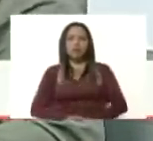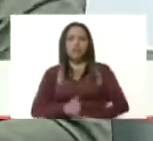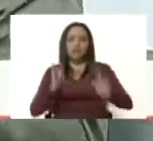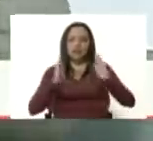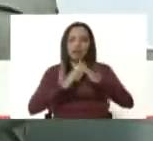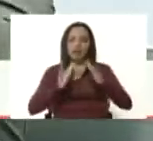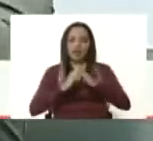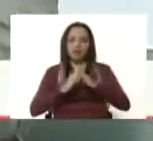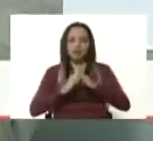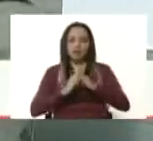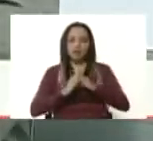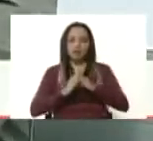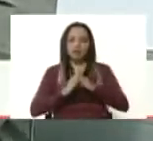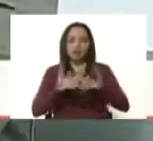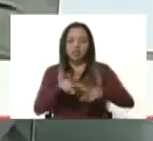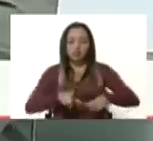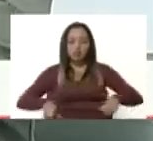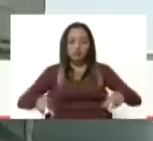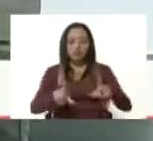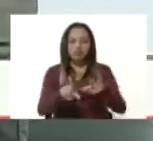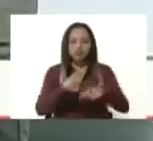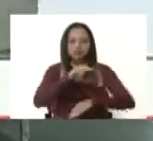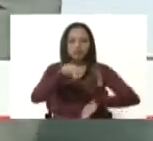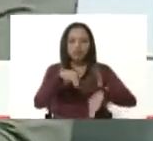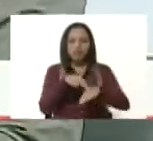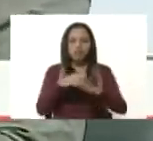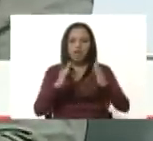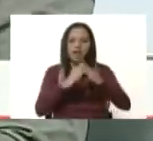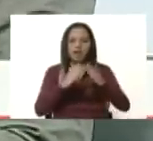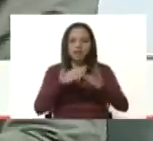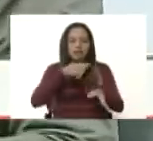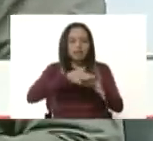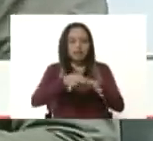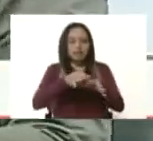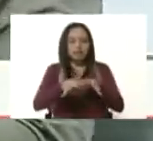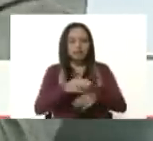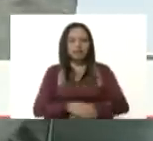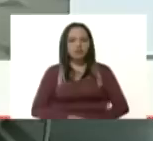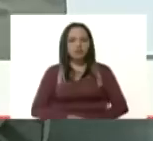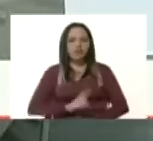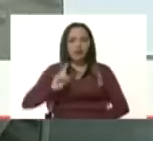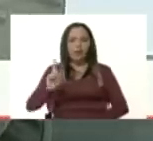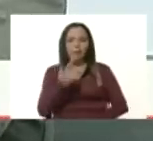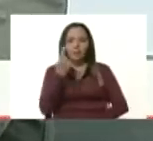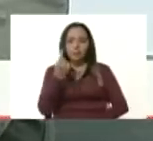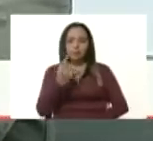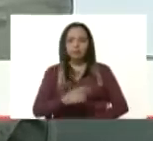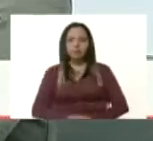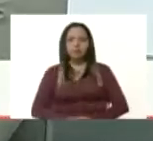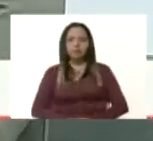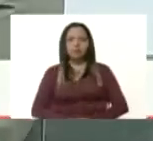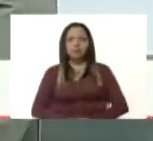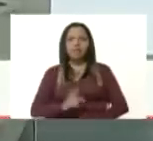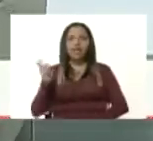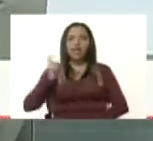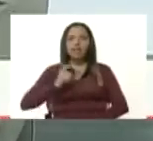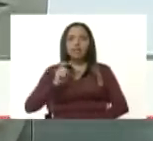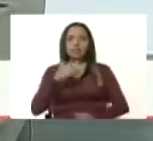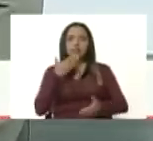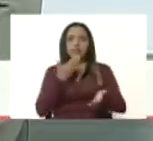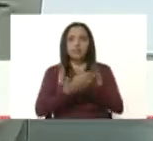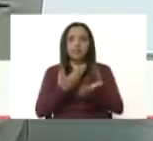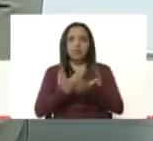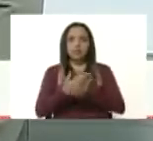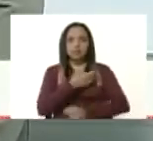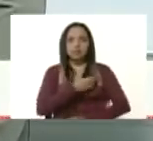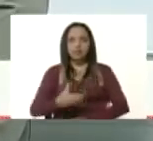la Superintendencia Nacional de Criptoactivos, la Casa del Petro. En primer lugar, es necesario agradecer,